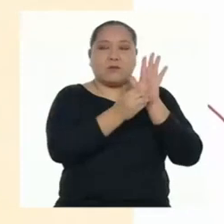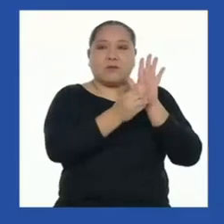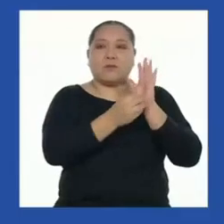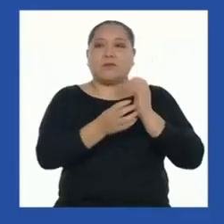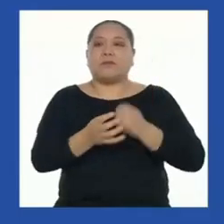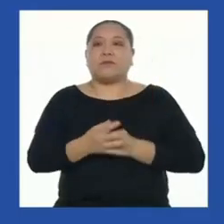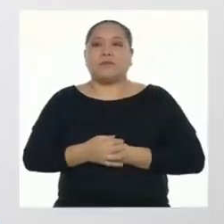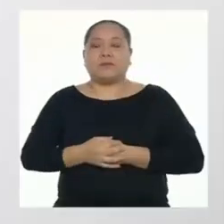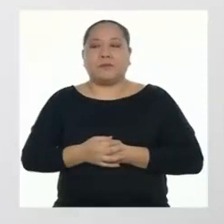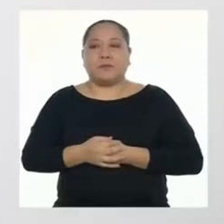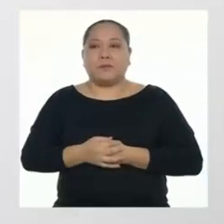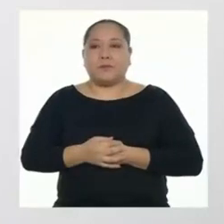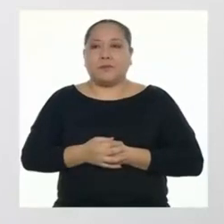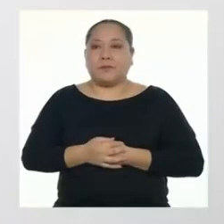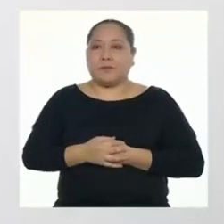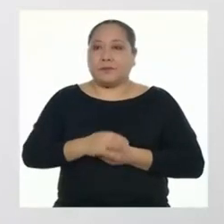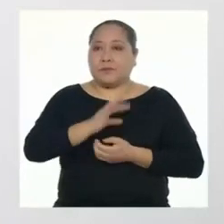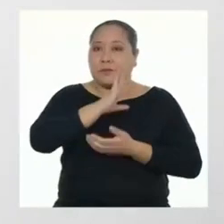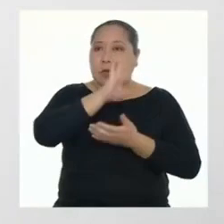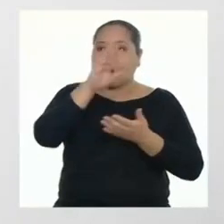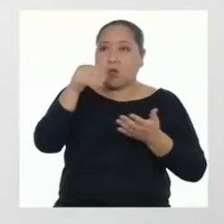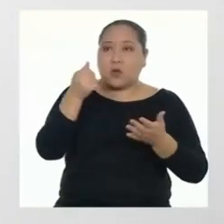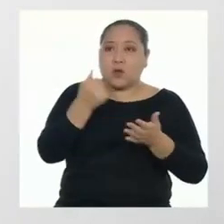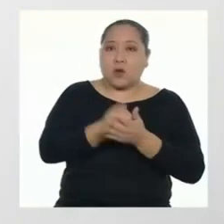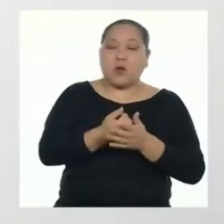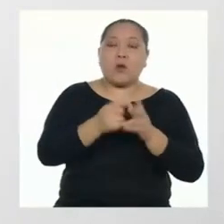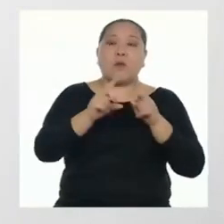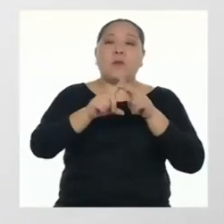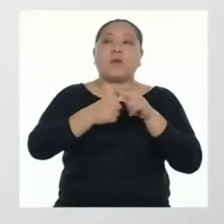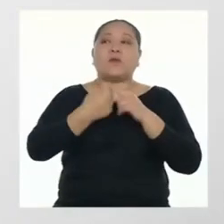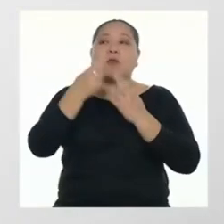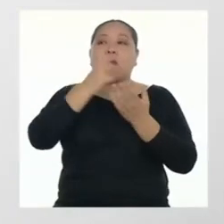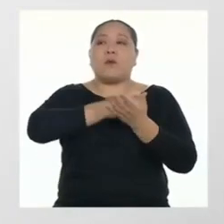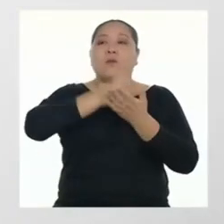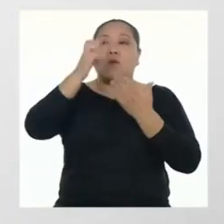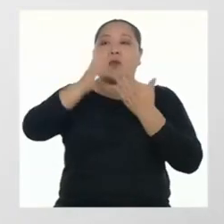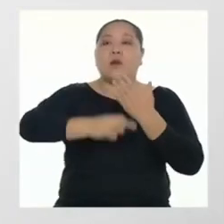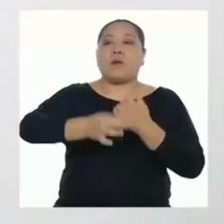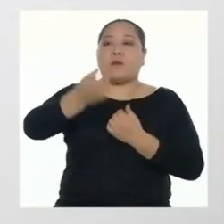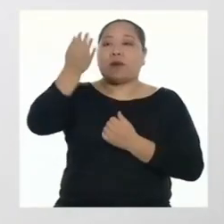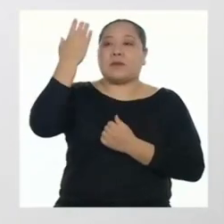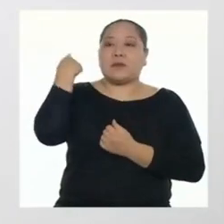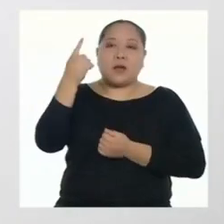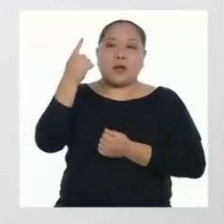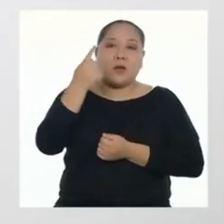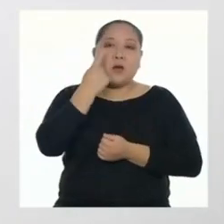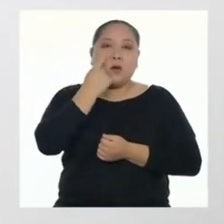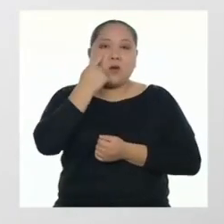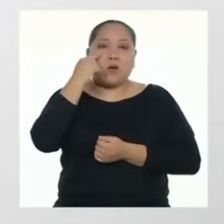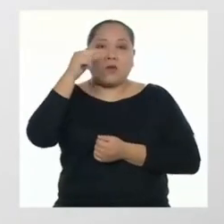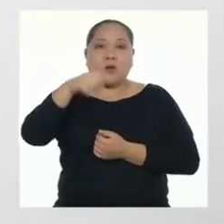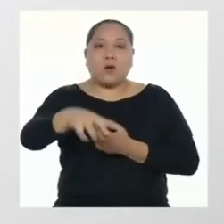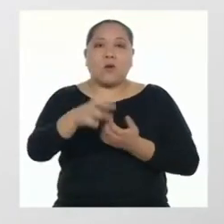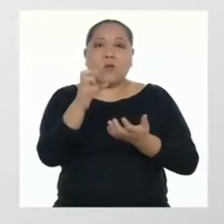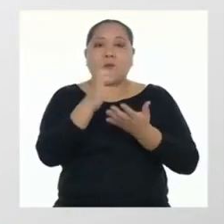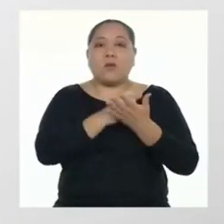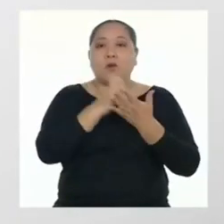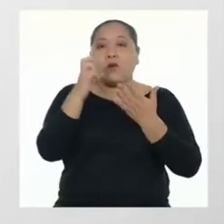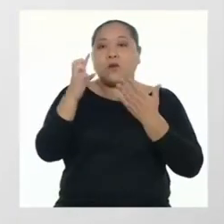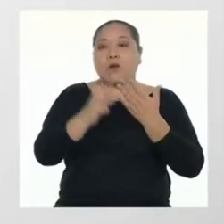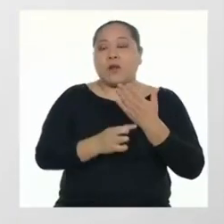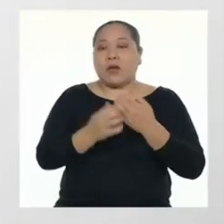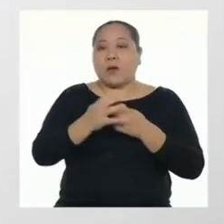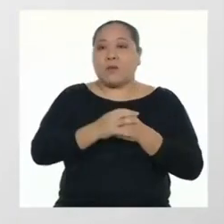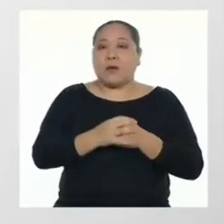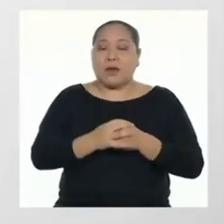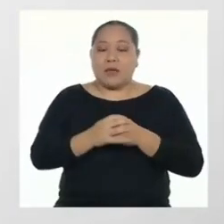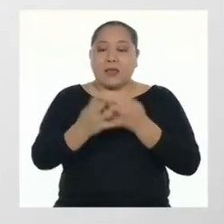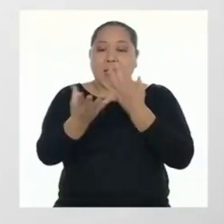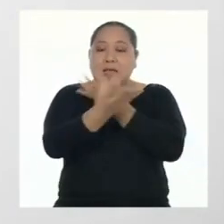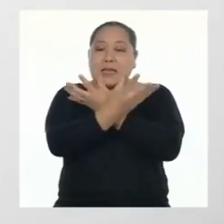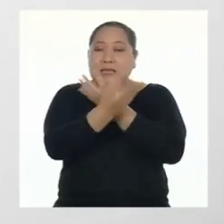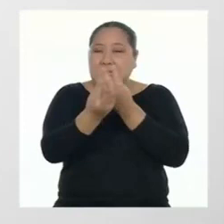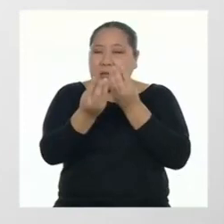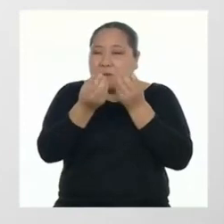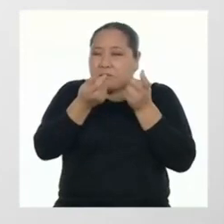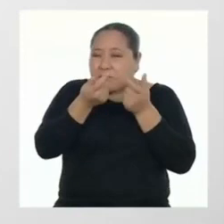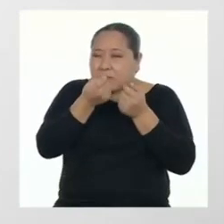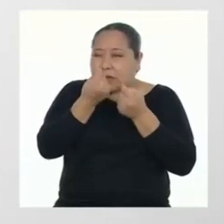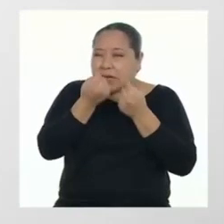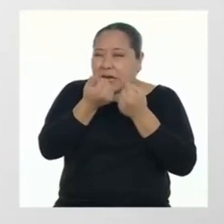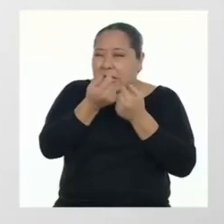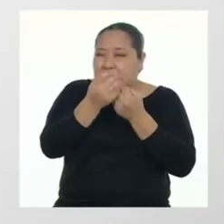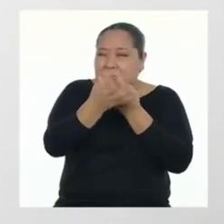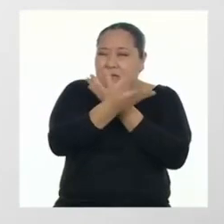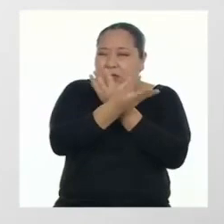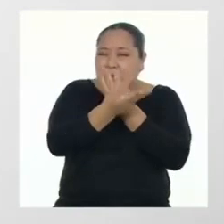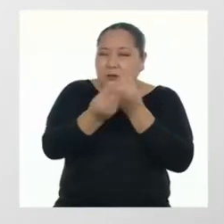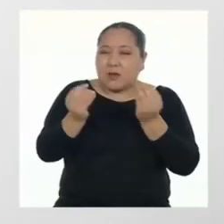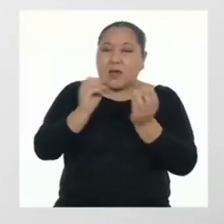conclusiones. Todo empezó en el programa anterior. Al conocer el problema de la extinción de la rana gigante, pudimos